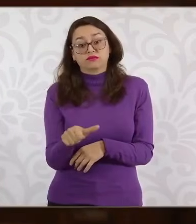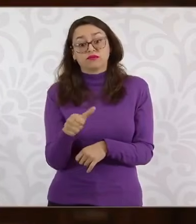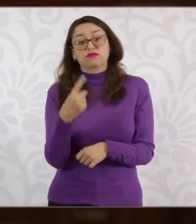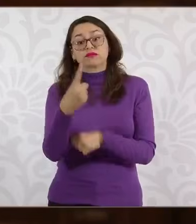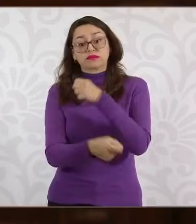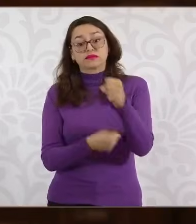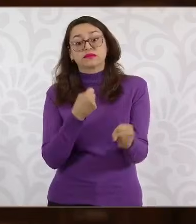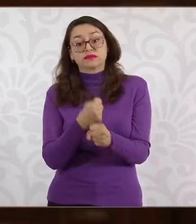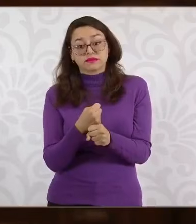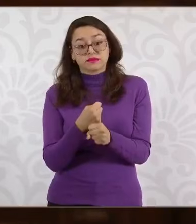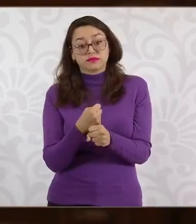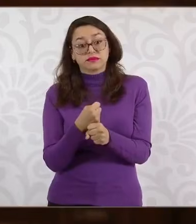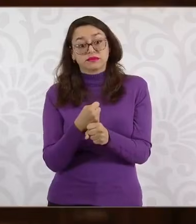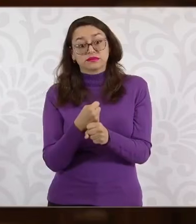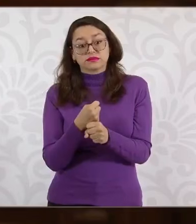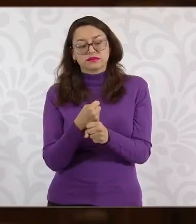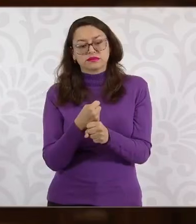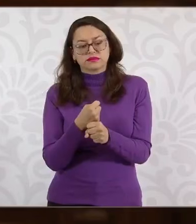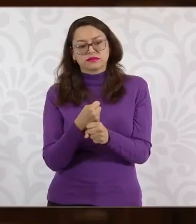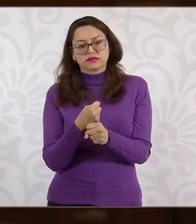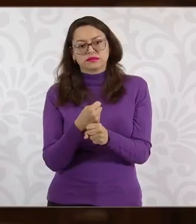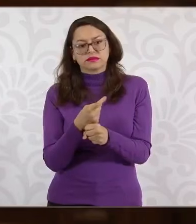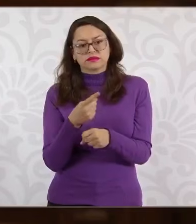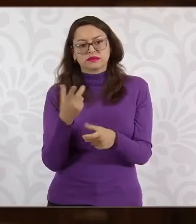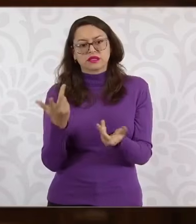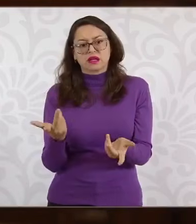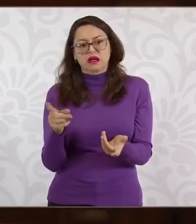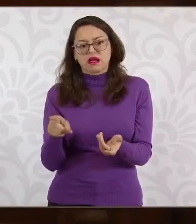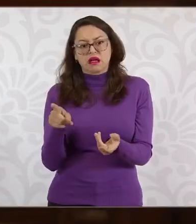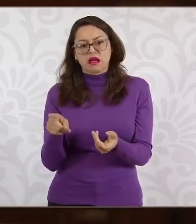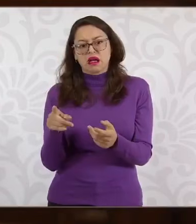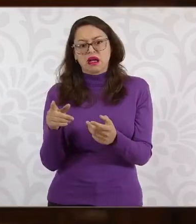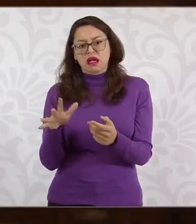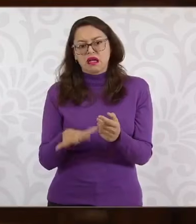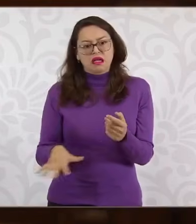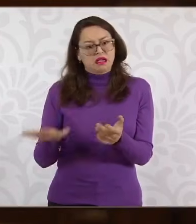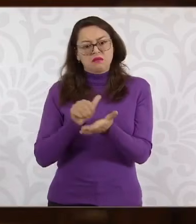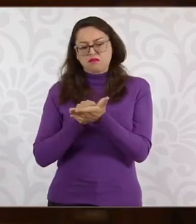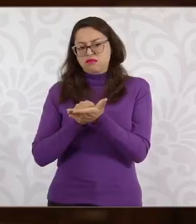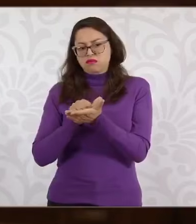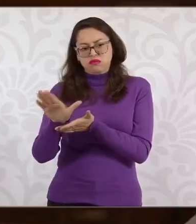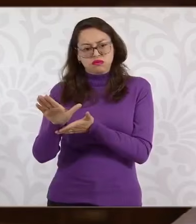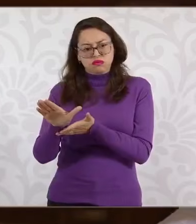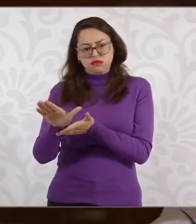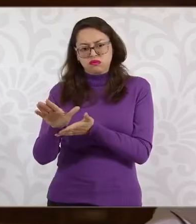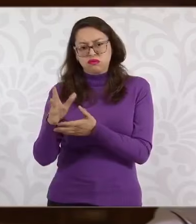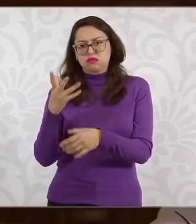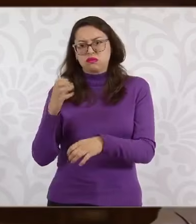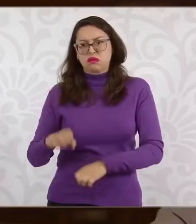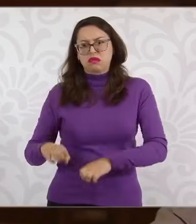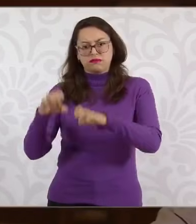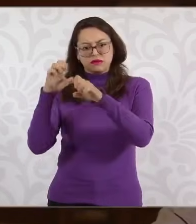más o menos después, hubo más que desalojo, fue una invitación pues a salir de esta zona para que se pueda rehabilitar el